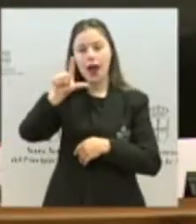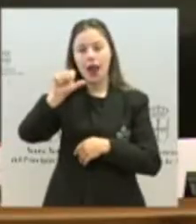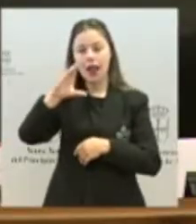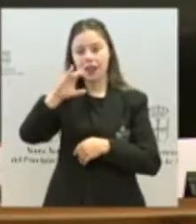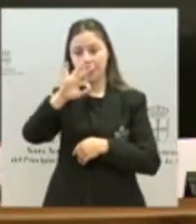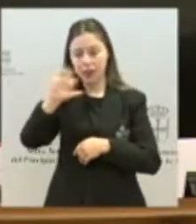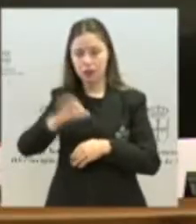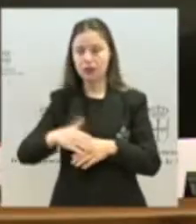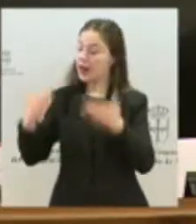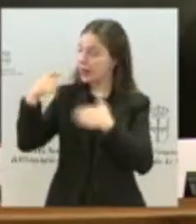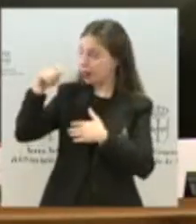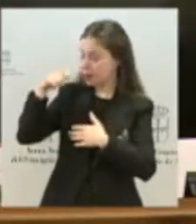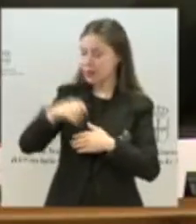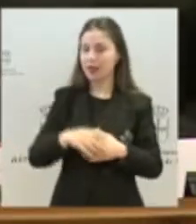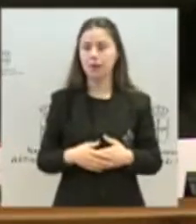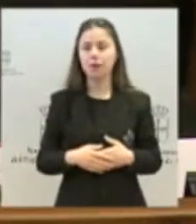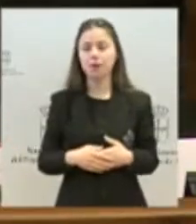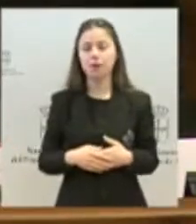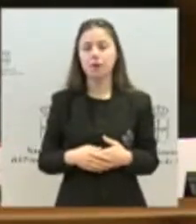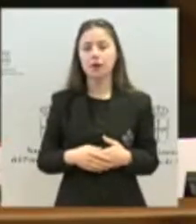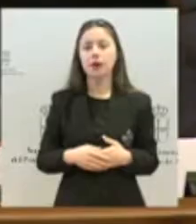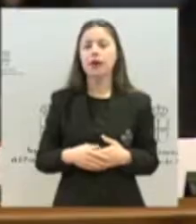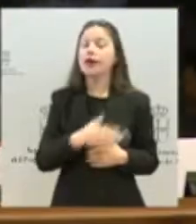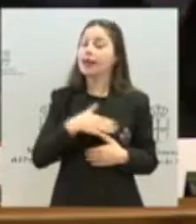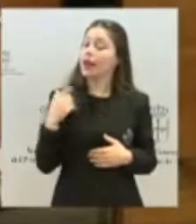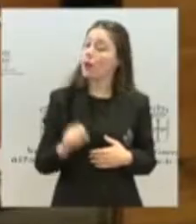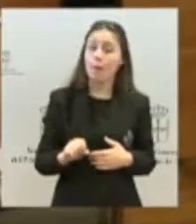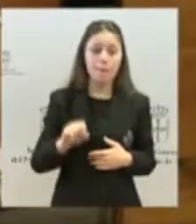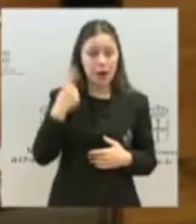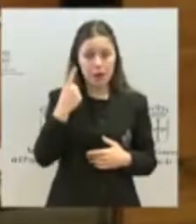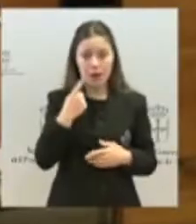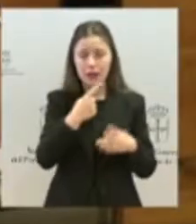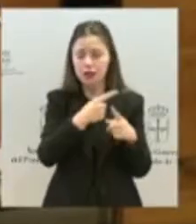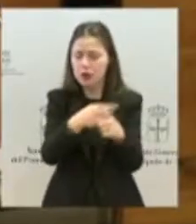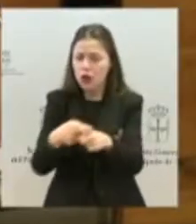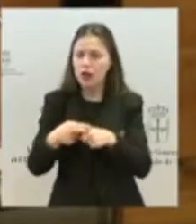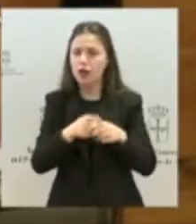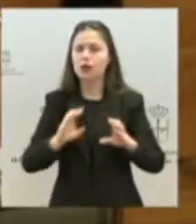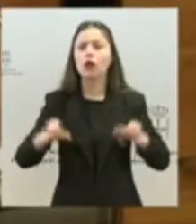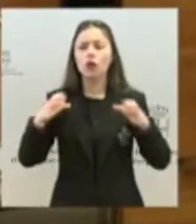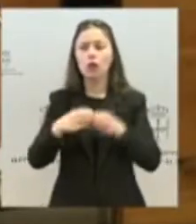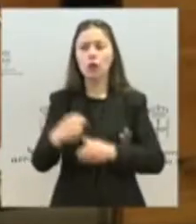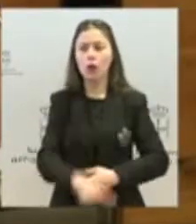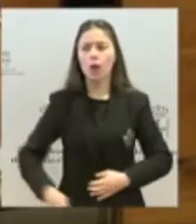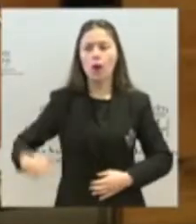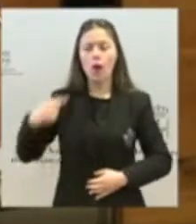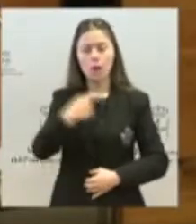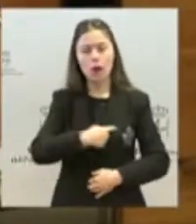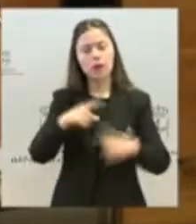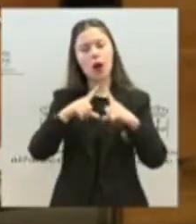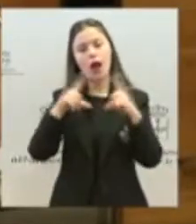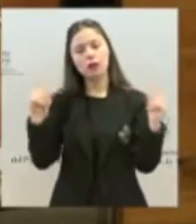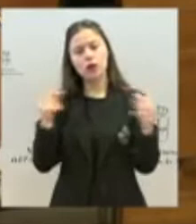Quiero, en primer lugar, expresar la solidaridad del Grupo Parlamentario de Podemos Asturias con la lucha del pueblo saharaui